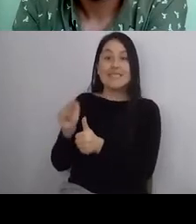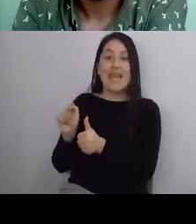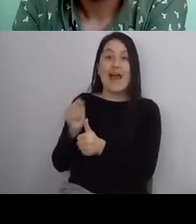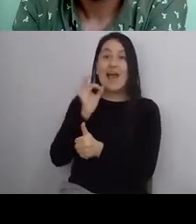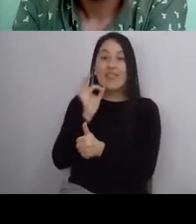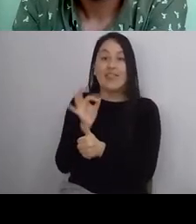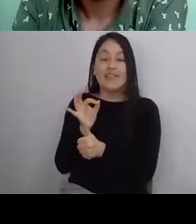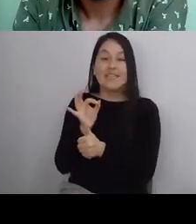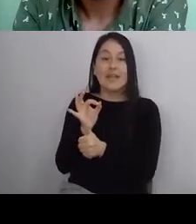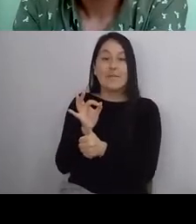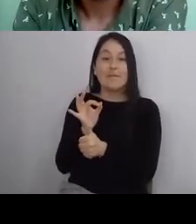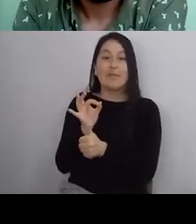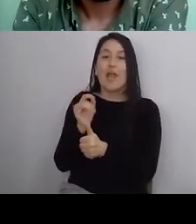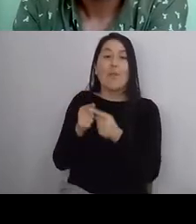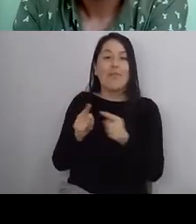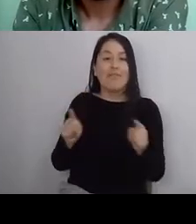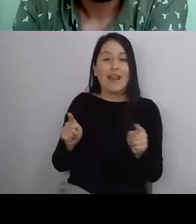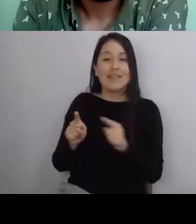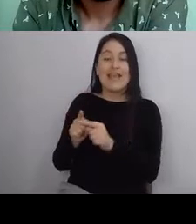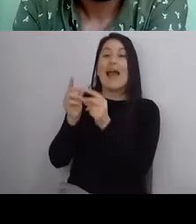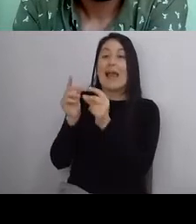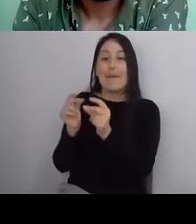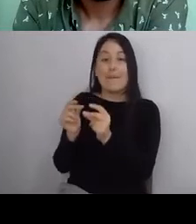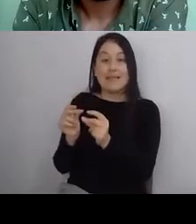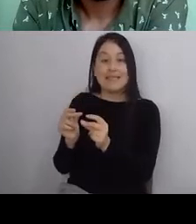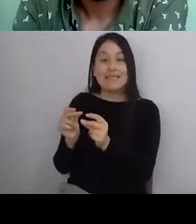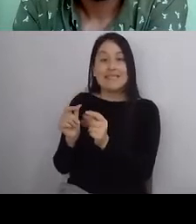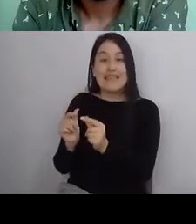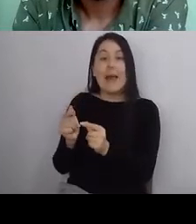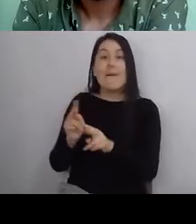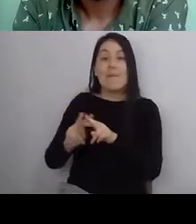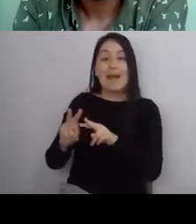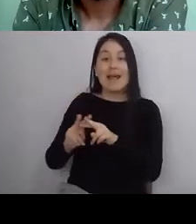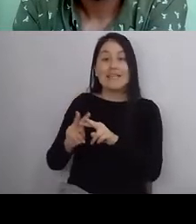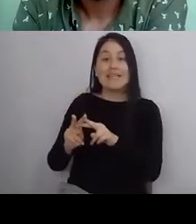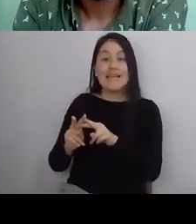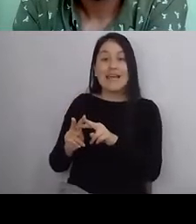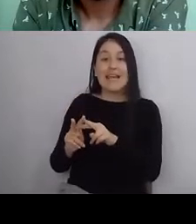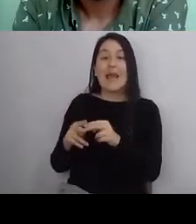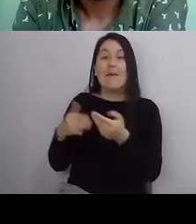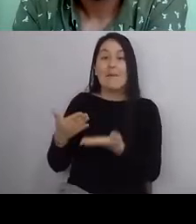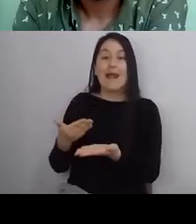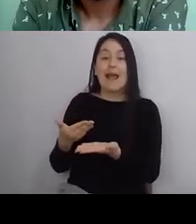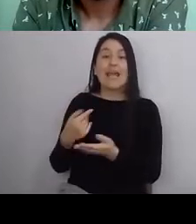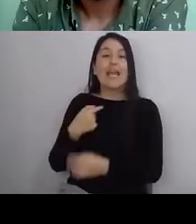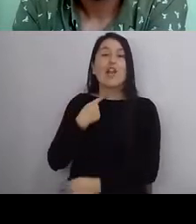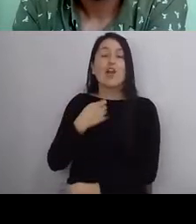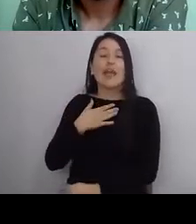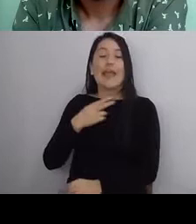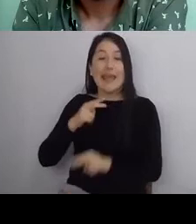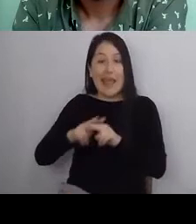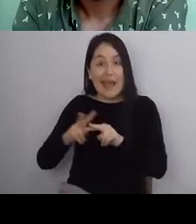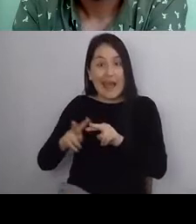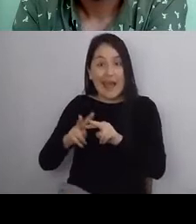esa diferencia mínima, que dice capacidad para realizar una tarea y la forma óptima que se espera. ¿Ya?